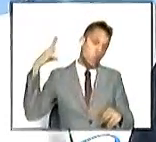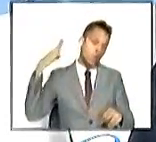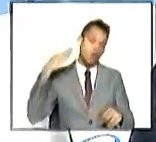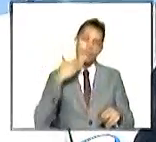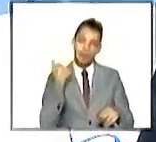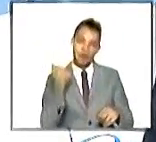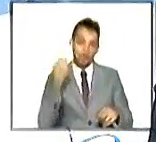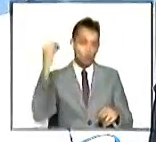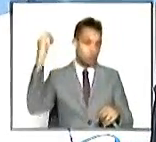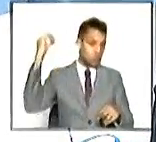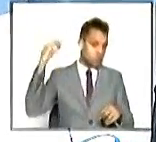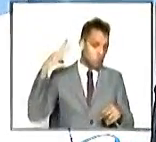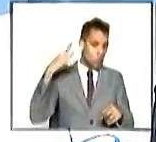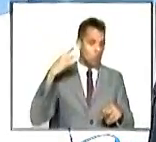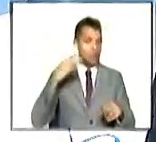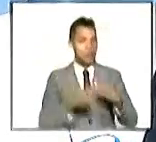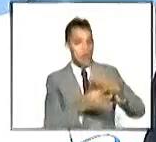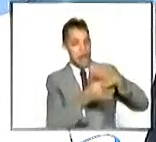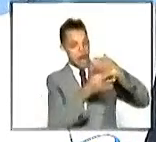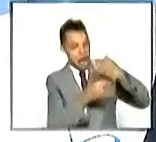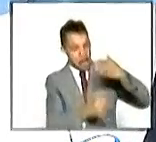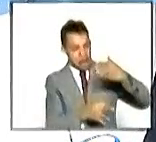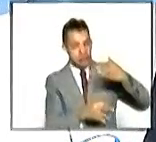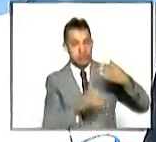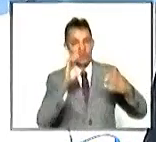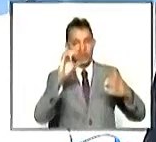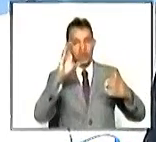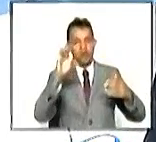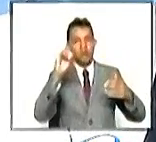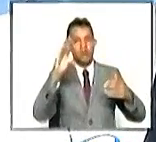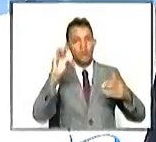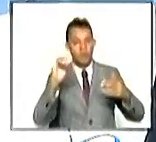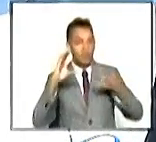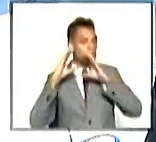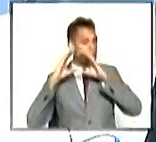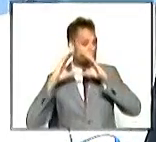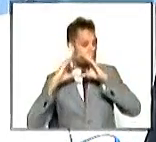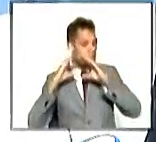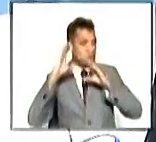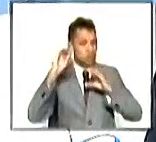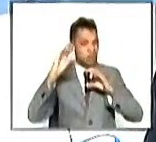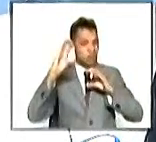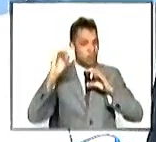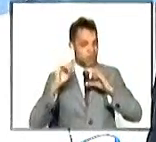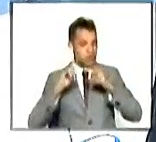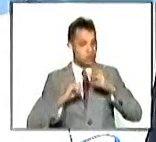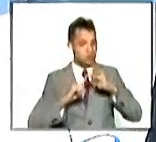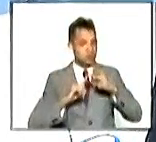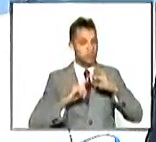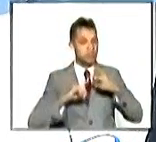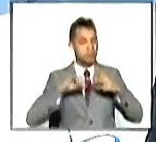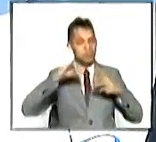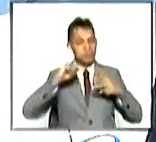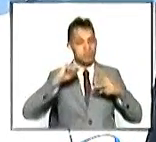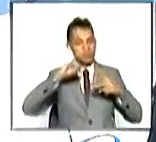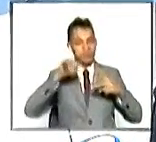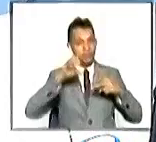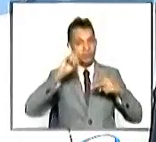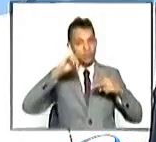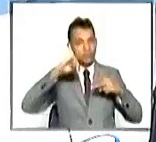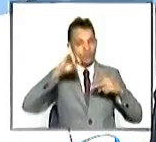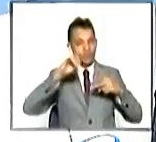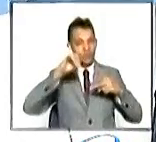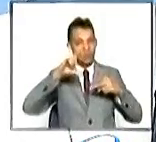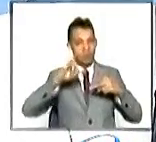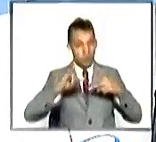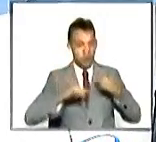consumiendo aceites extrafinos como el aceite de coco, que es buenísimo, aceite de ajonjolí, van a ser